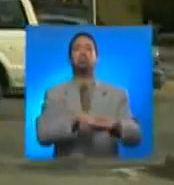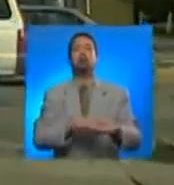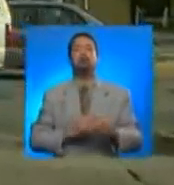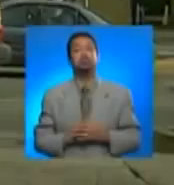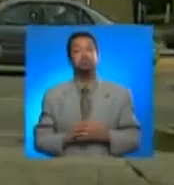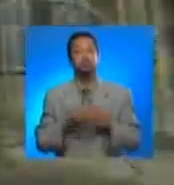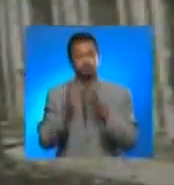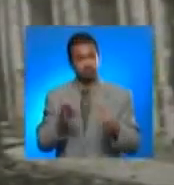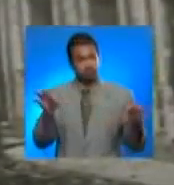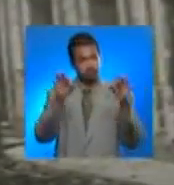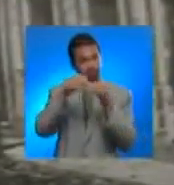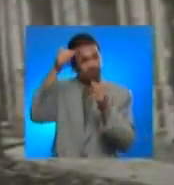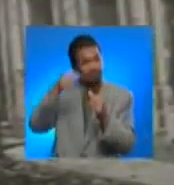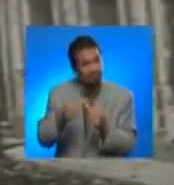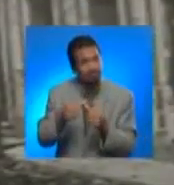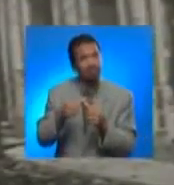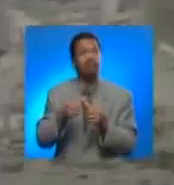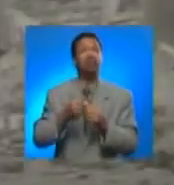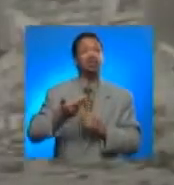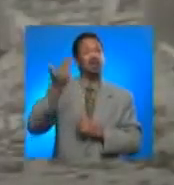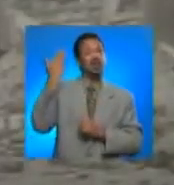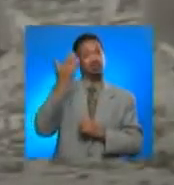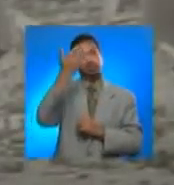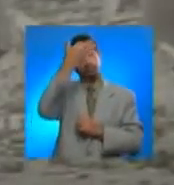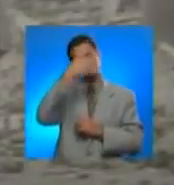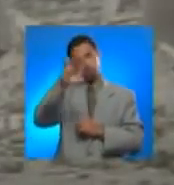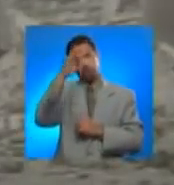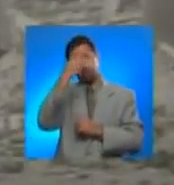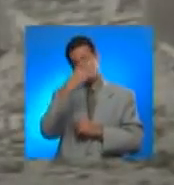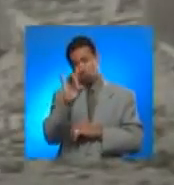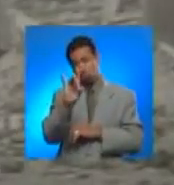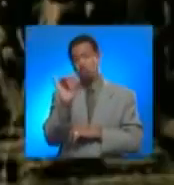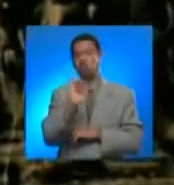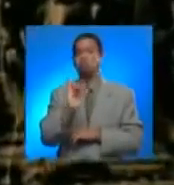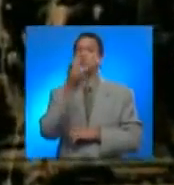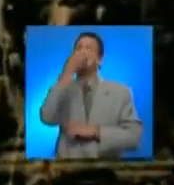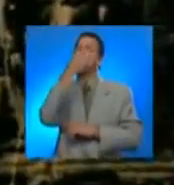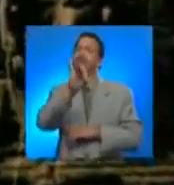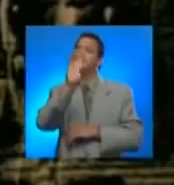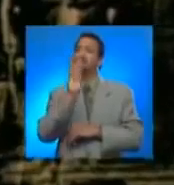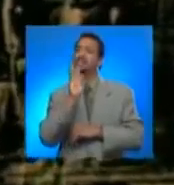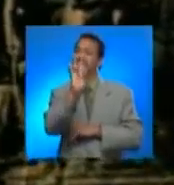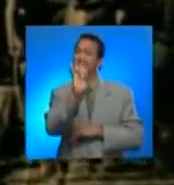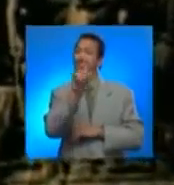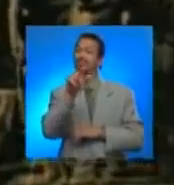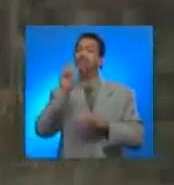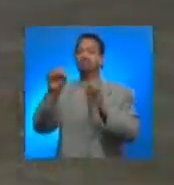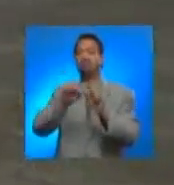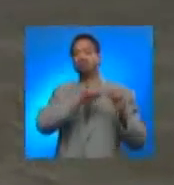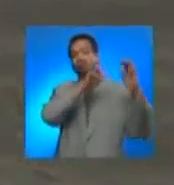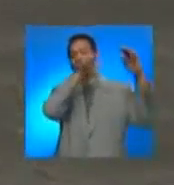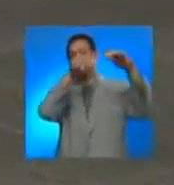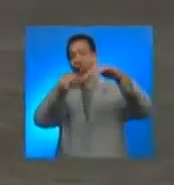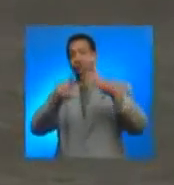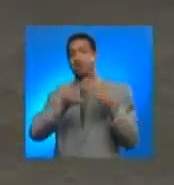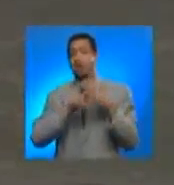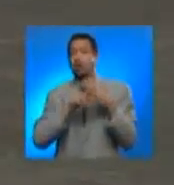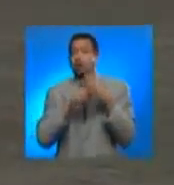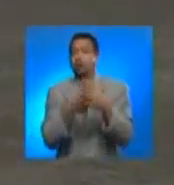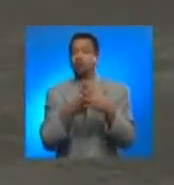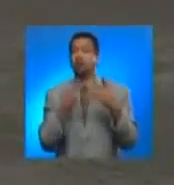olas. Si se confirma que en efecto se ha producido un tsunami, se emitirá un boletín de aviso de tsunami. Por otro